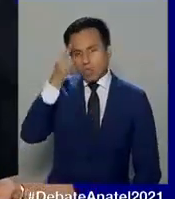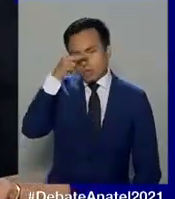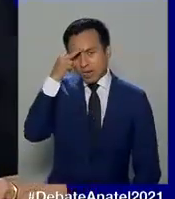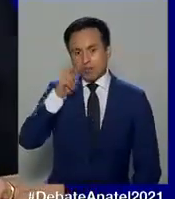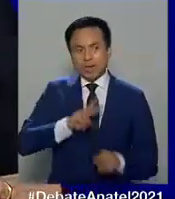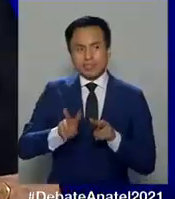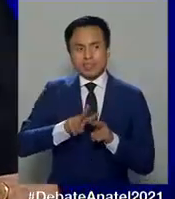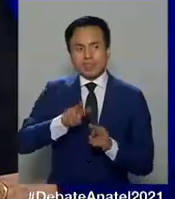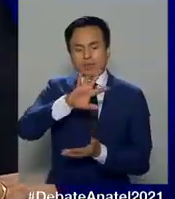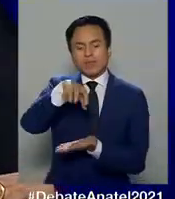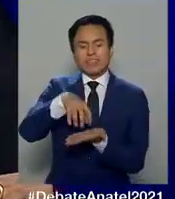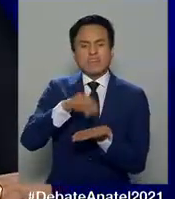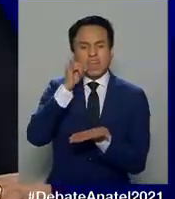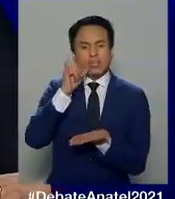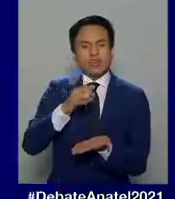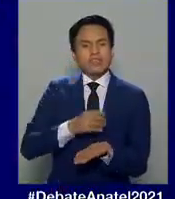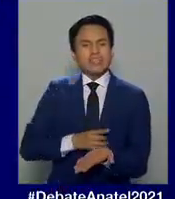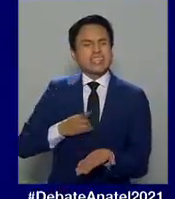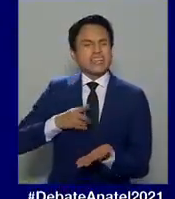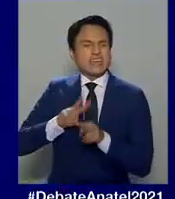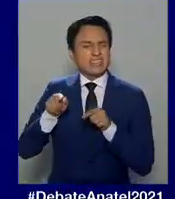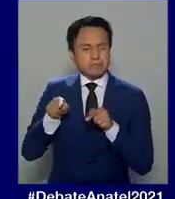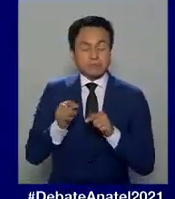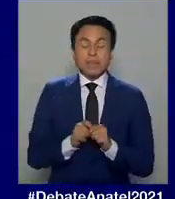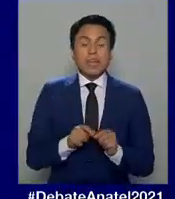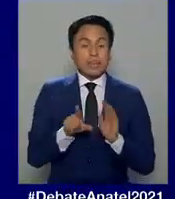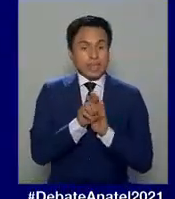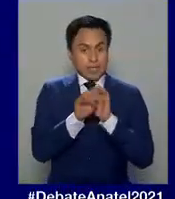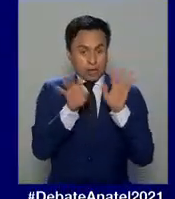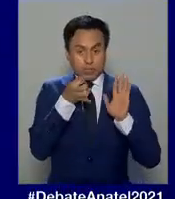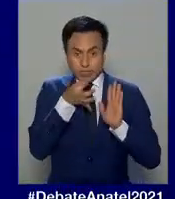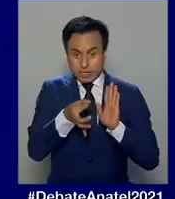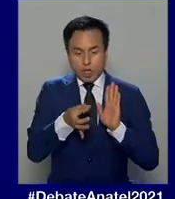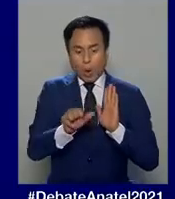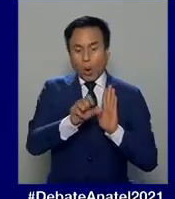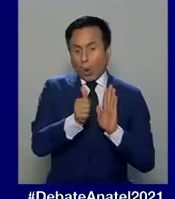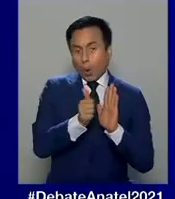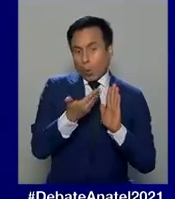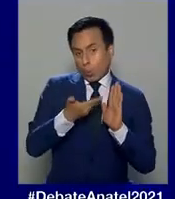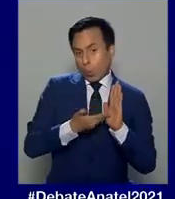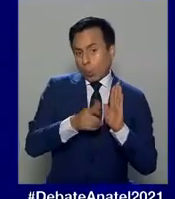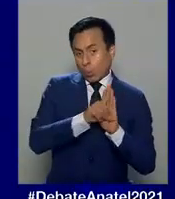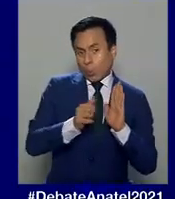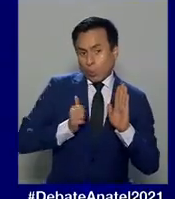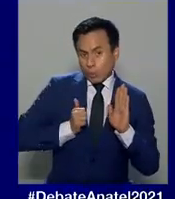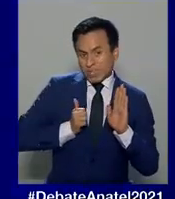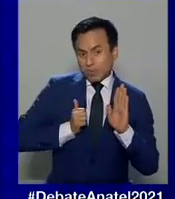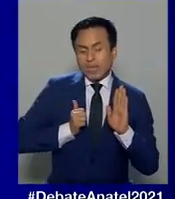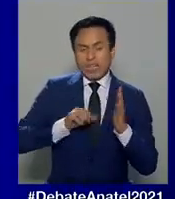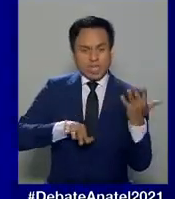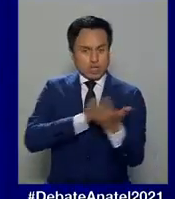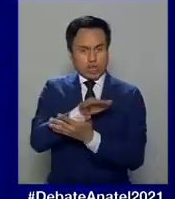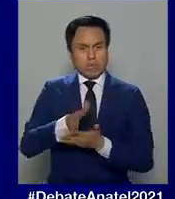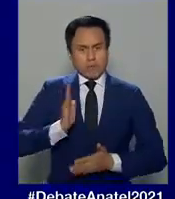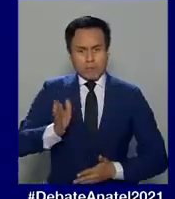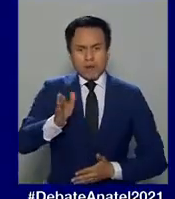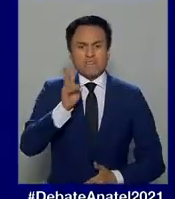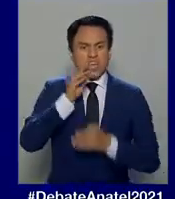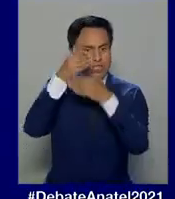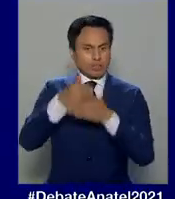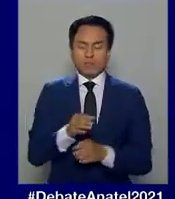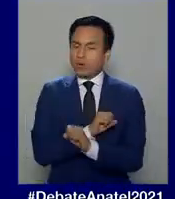desórdenes en la Plaza Baquedano o Dignidad? Quiero ser muy claro, la ley tiene que cumplirse y no puede ser estos desórdenes permanentes los días